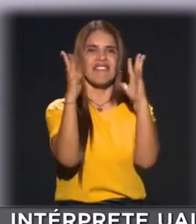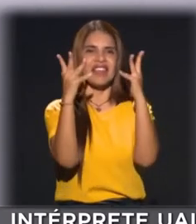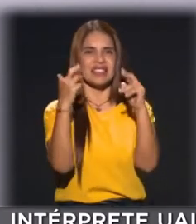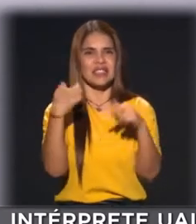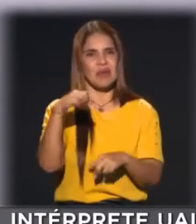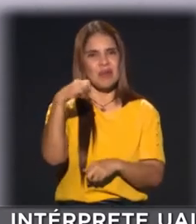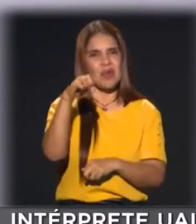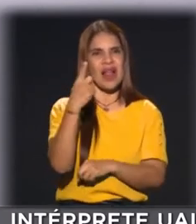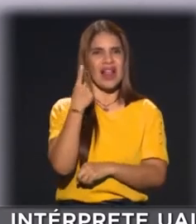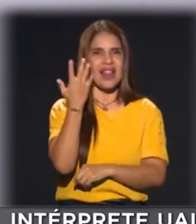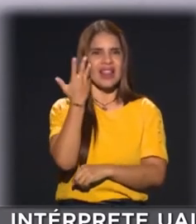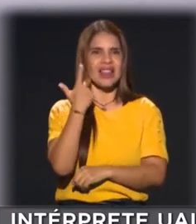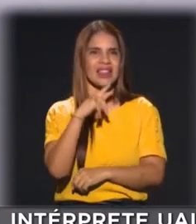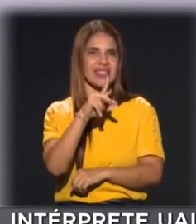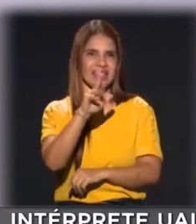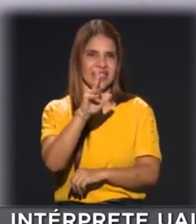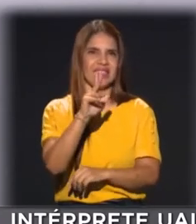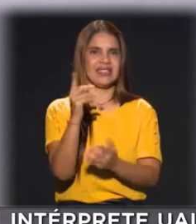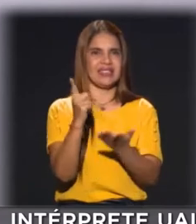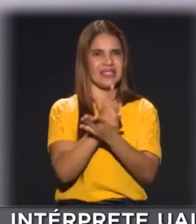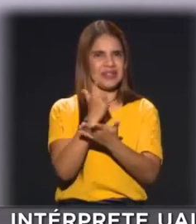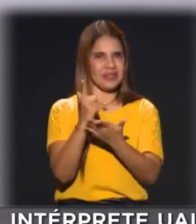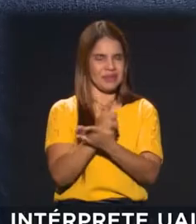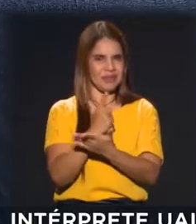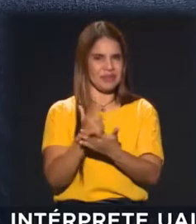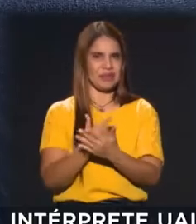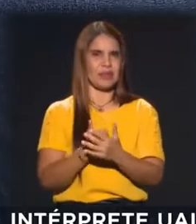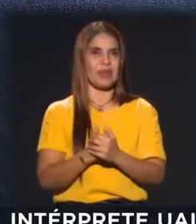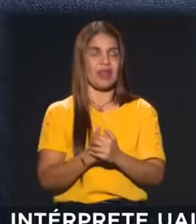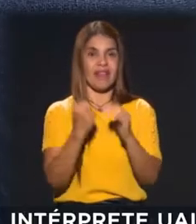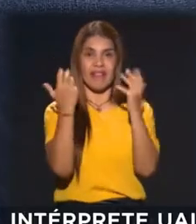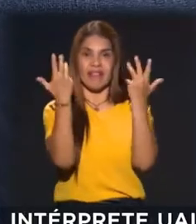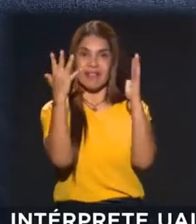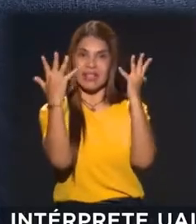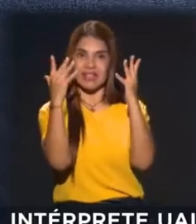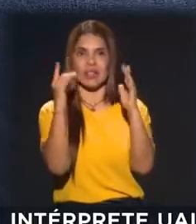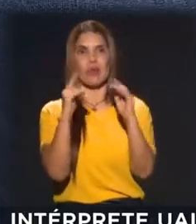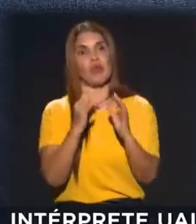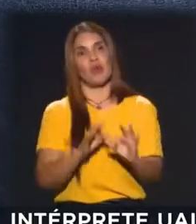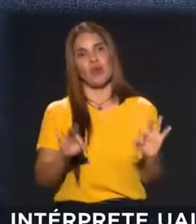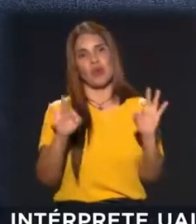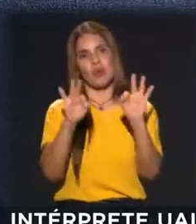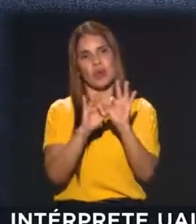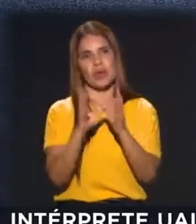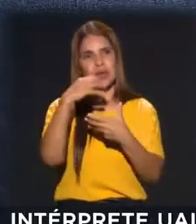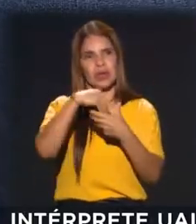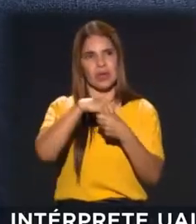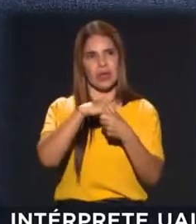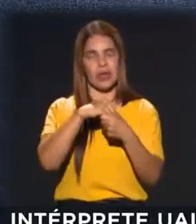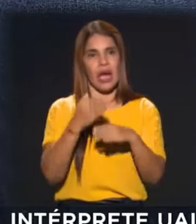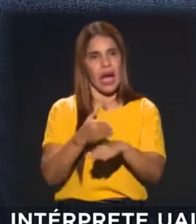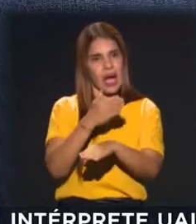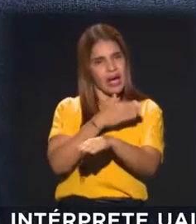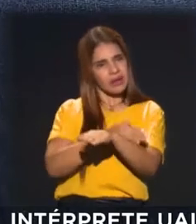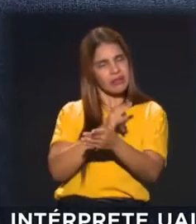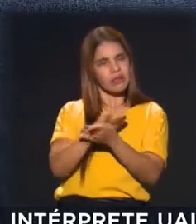Popular Días del Libro. ¿En qué consiste esta feria? Bueno, esta feria es una de las ferias que hacemos dentro de los eventos del libro. Era la feria